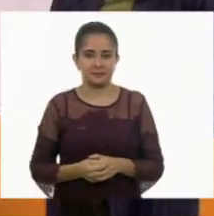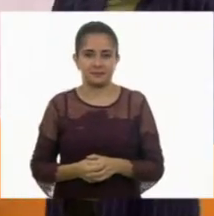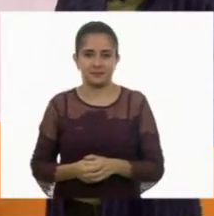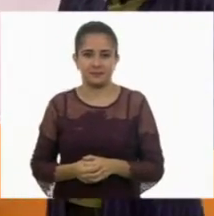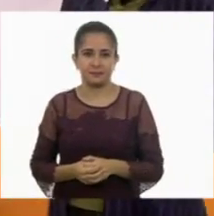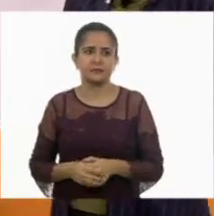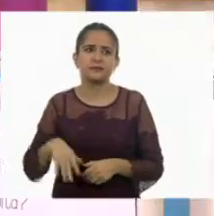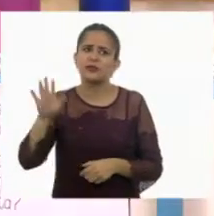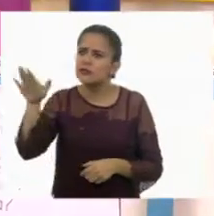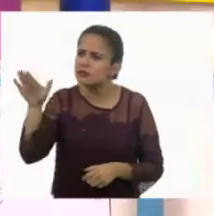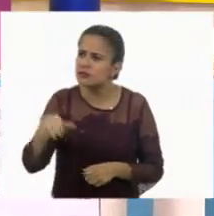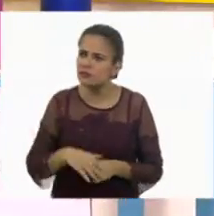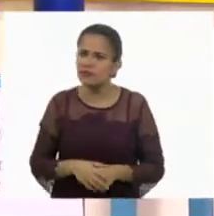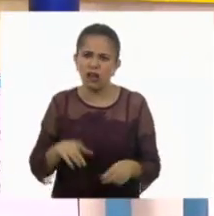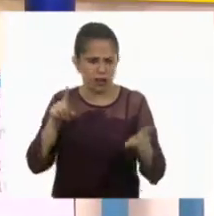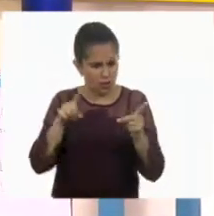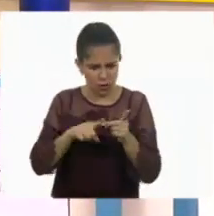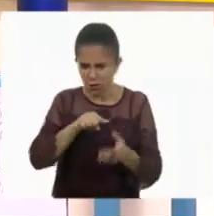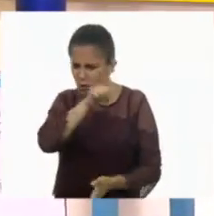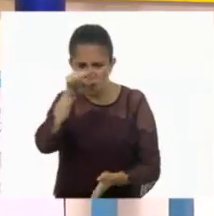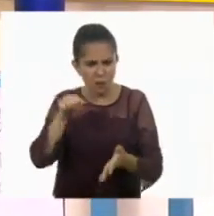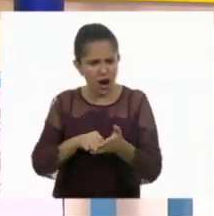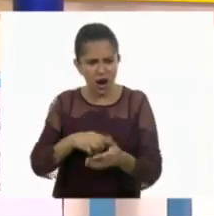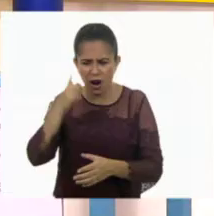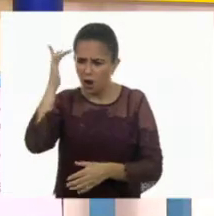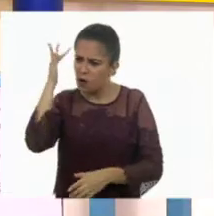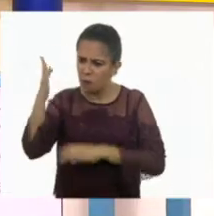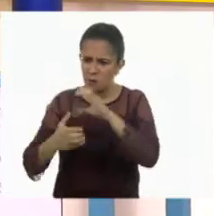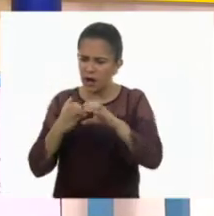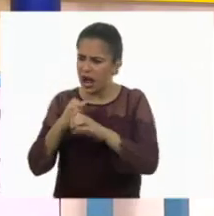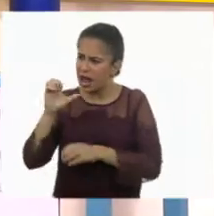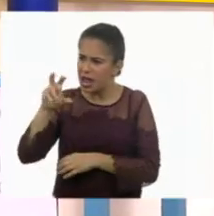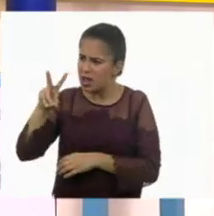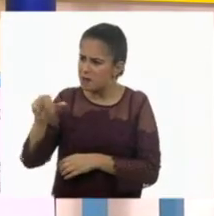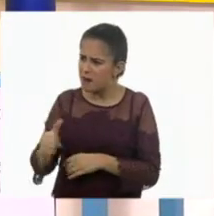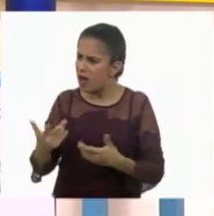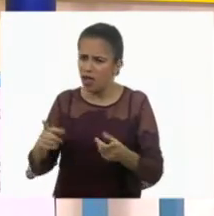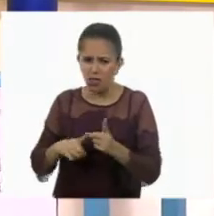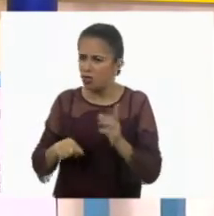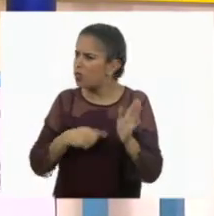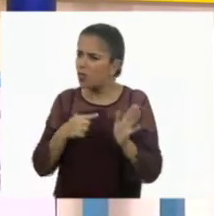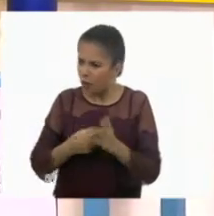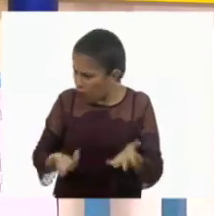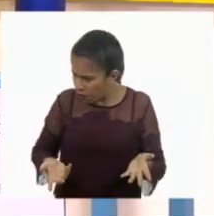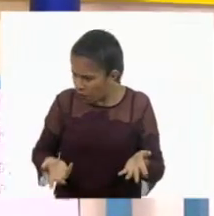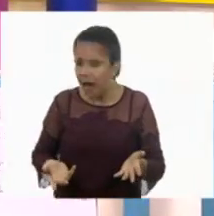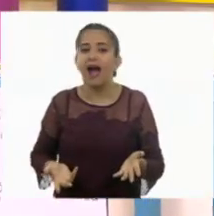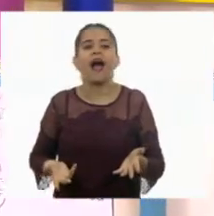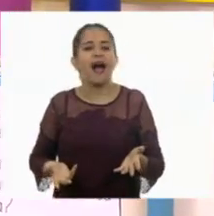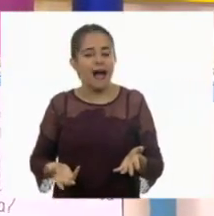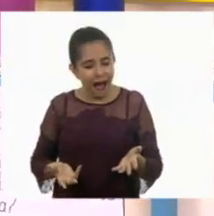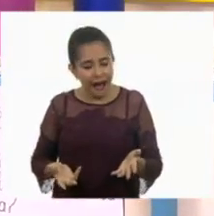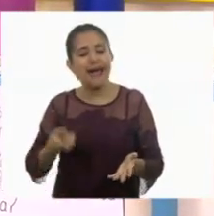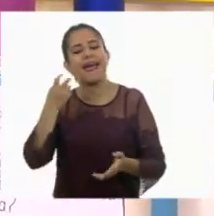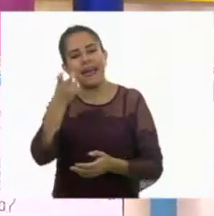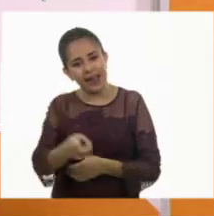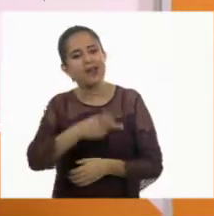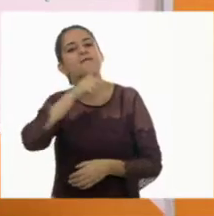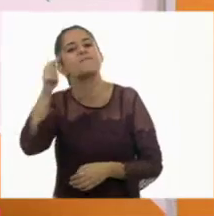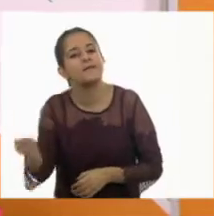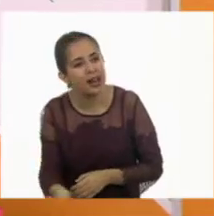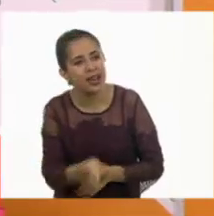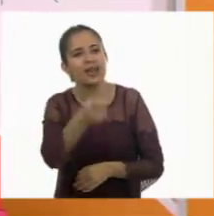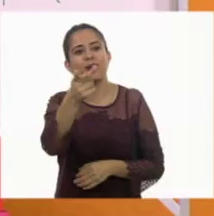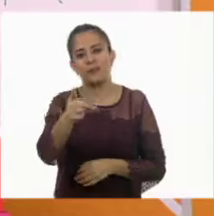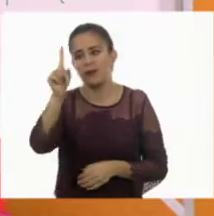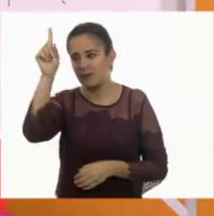Oye, por cierto, ¿dónde es el cumpleaños de Eva? Ay, ¿dónde será el cumpleaños de Eva? En su casa. Muy bien. Nada más que ya